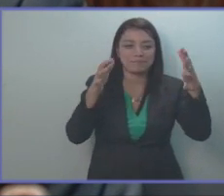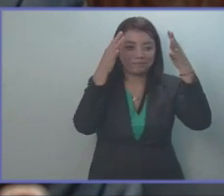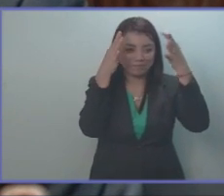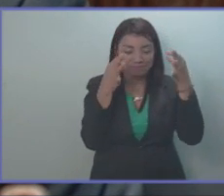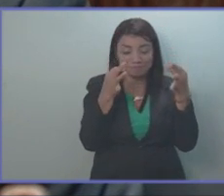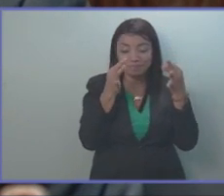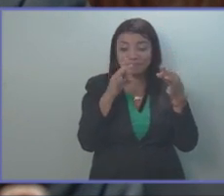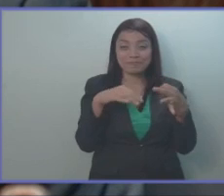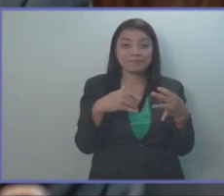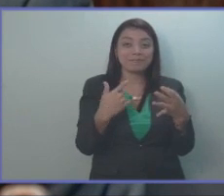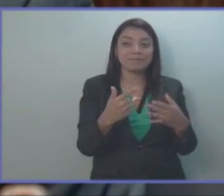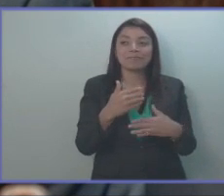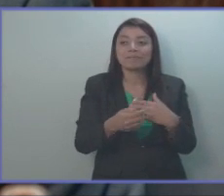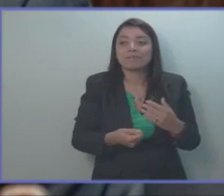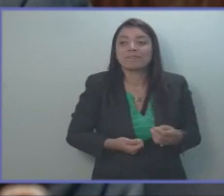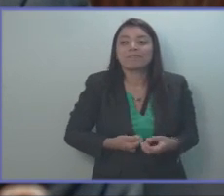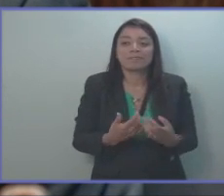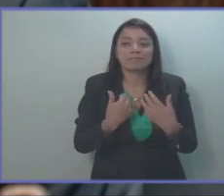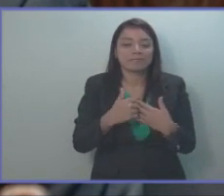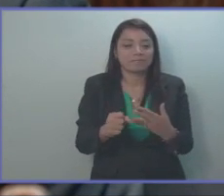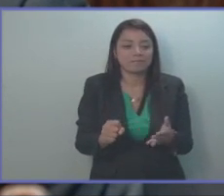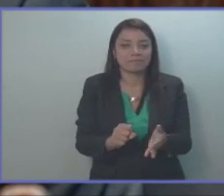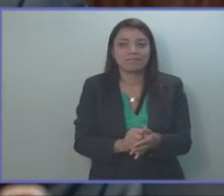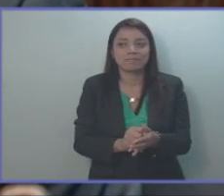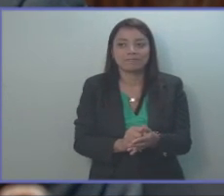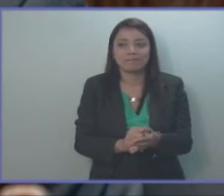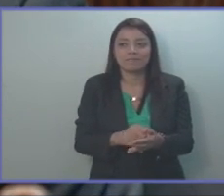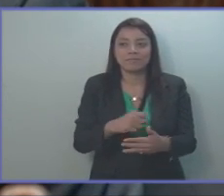se hace del conocimiento del Honorable Pleno